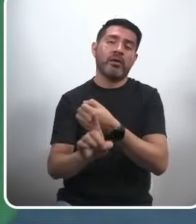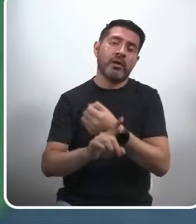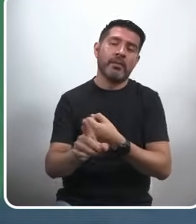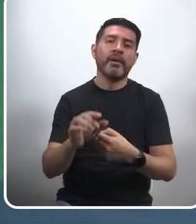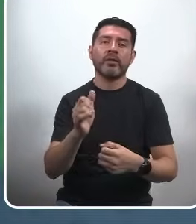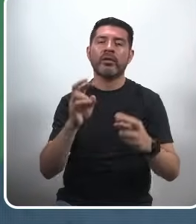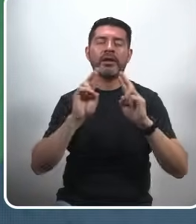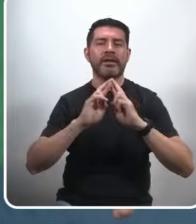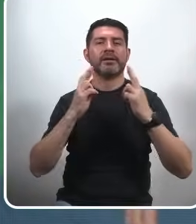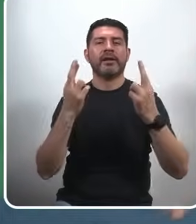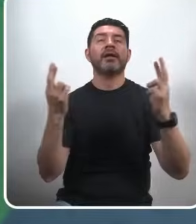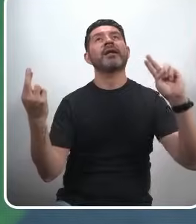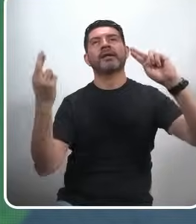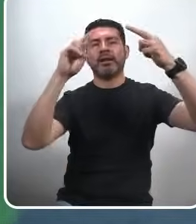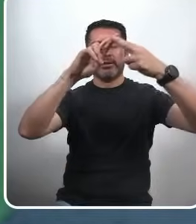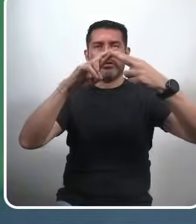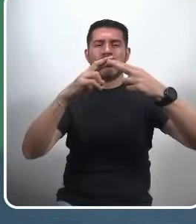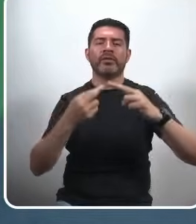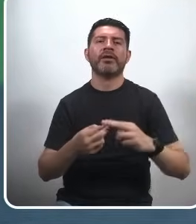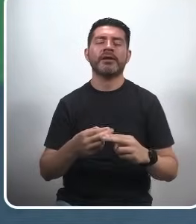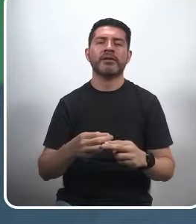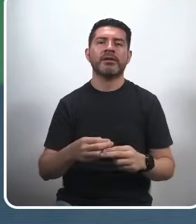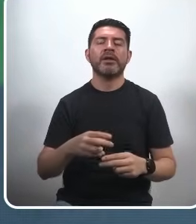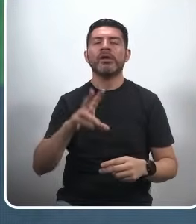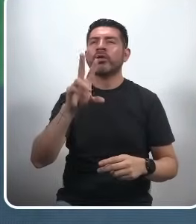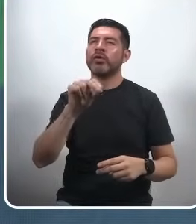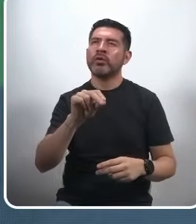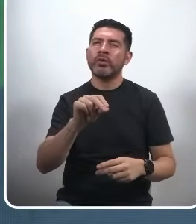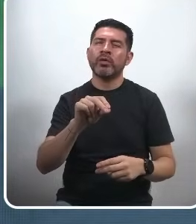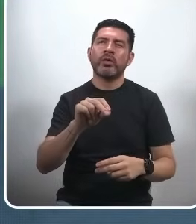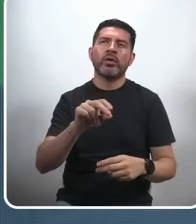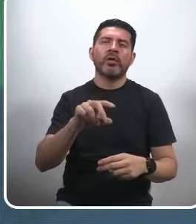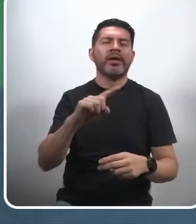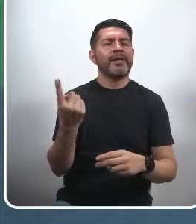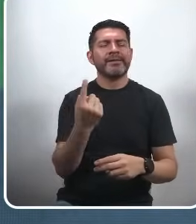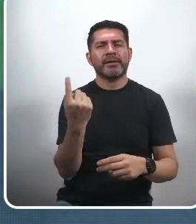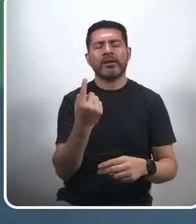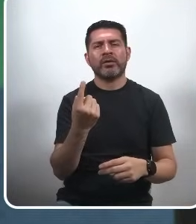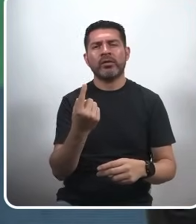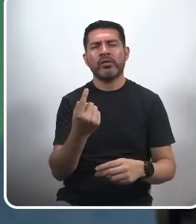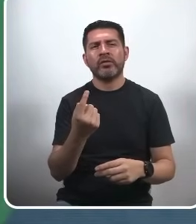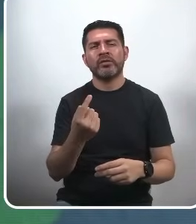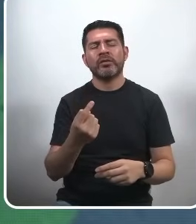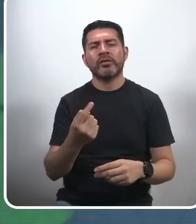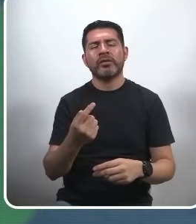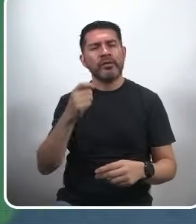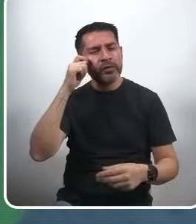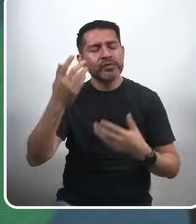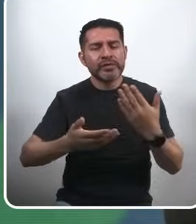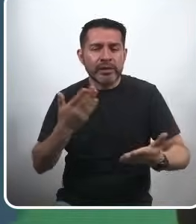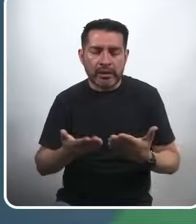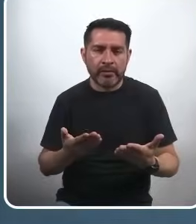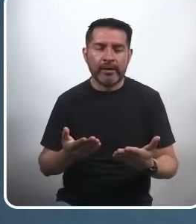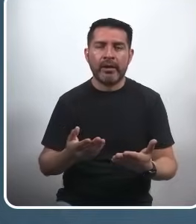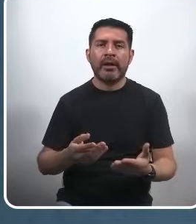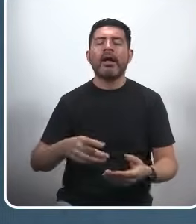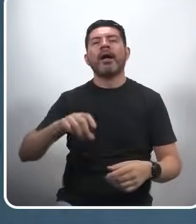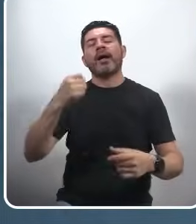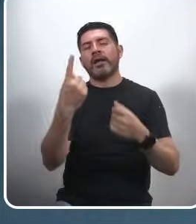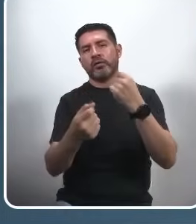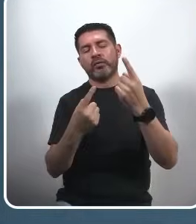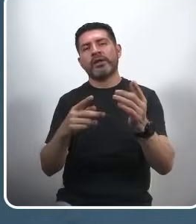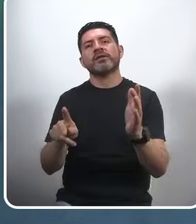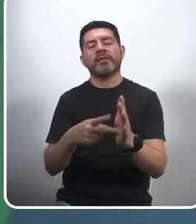no es que no funcionamos, es que no somos mezclables, por decirlo así, ¿sí? Que no somos humildes, no hemos dejado que Dios trate